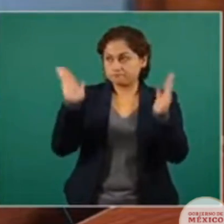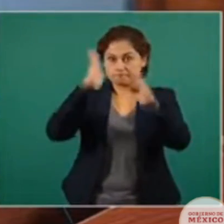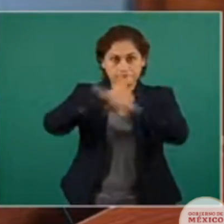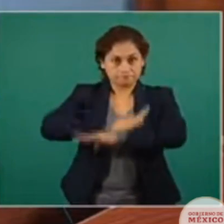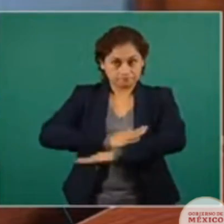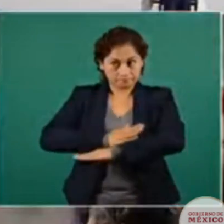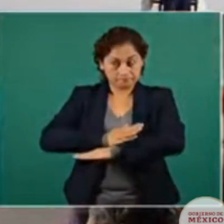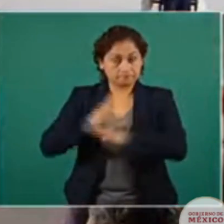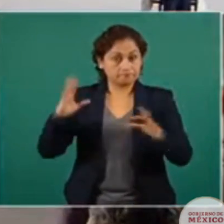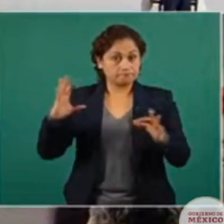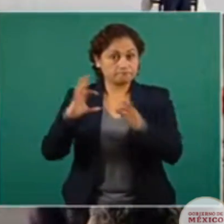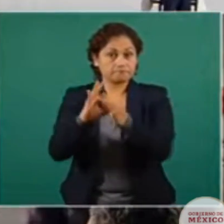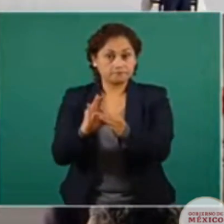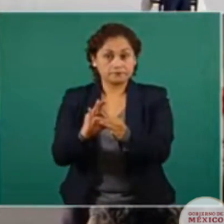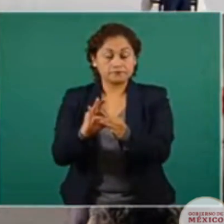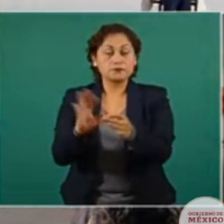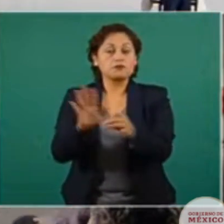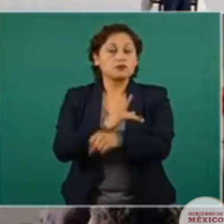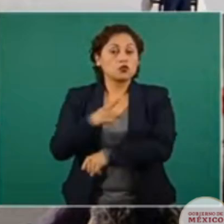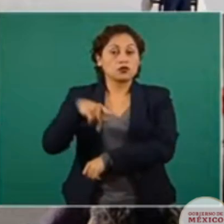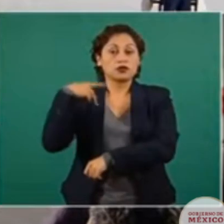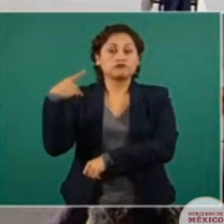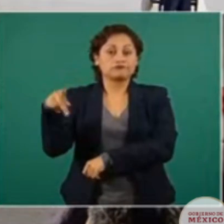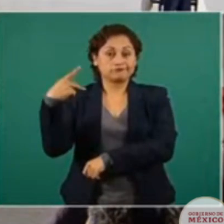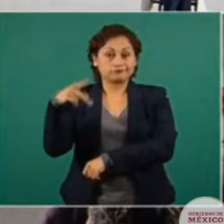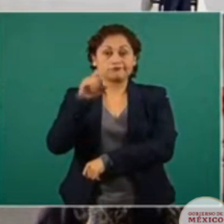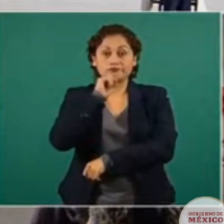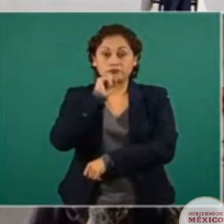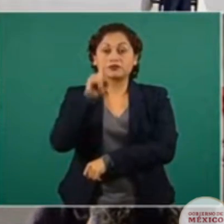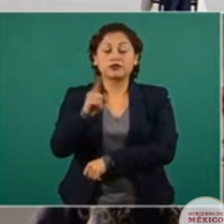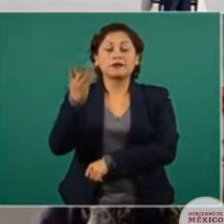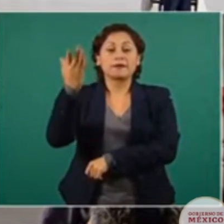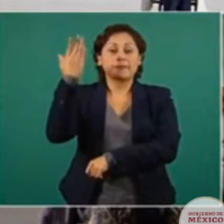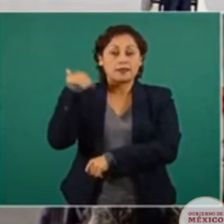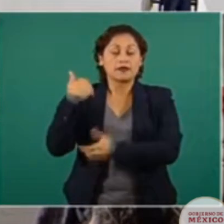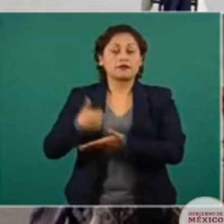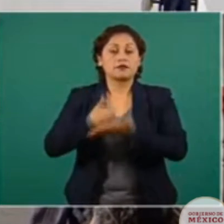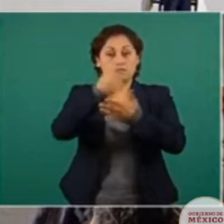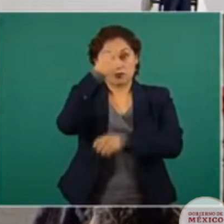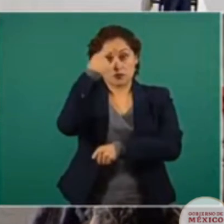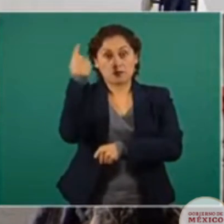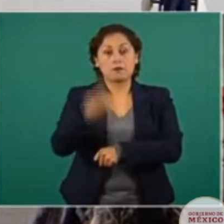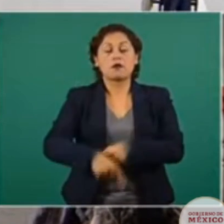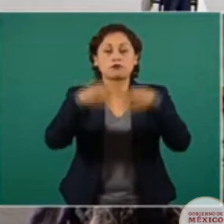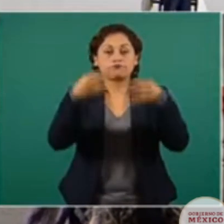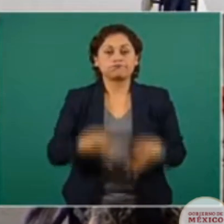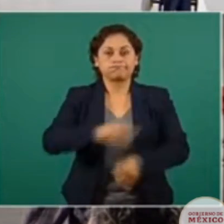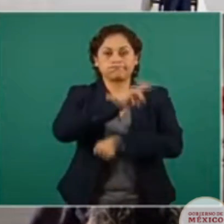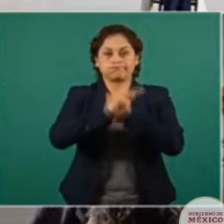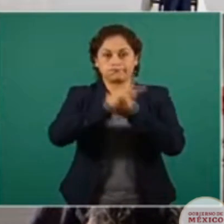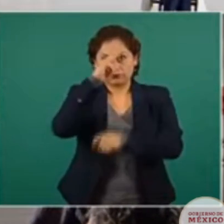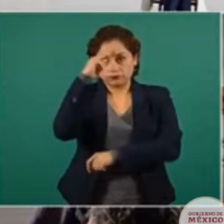tanto por su función principalísima en la formación de la nacionalidad mexicana, como por la